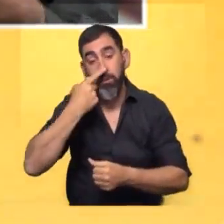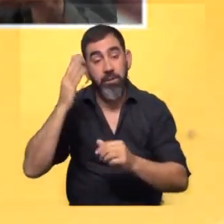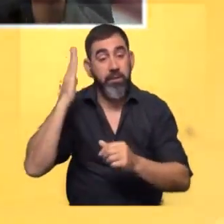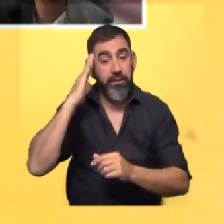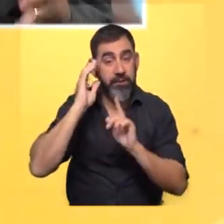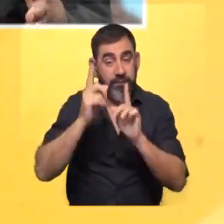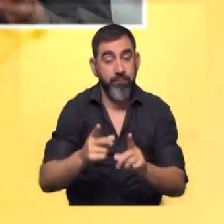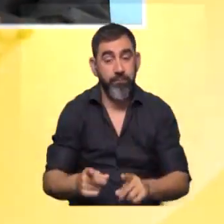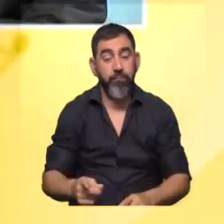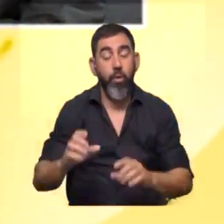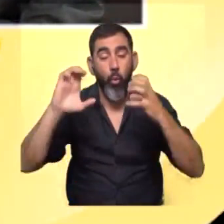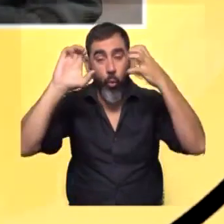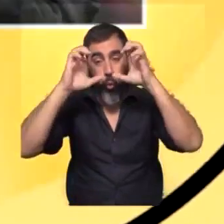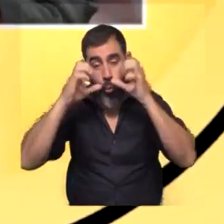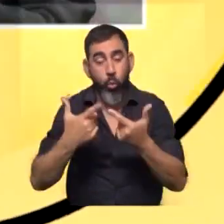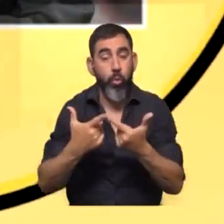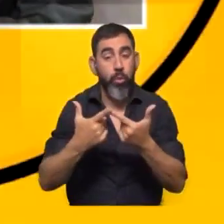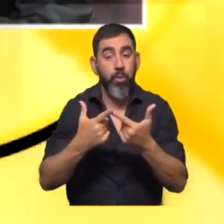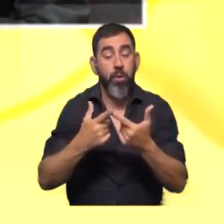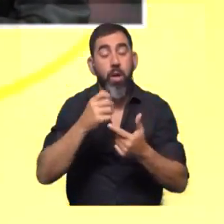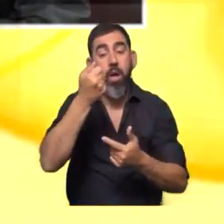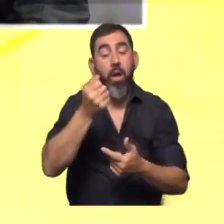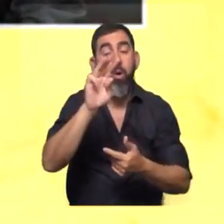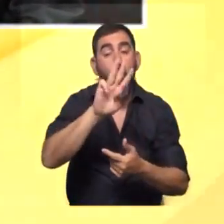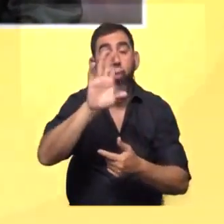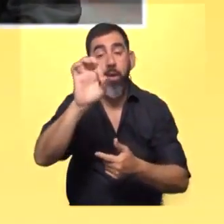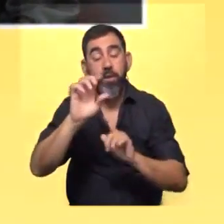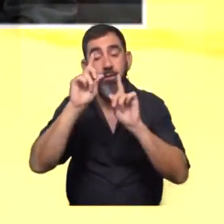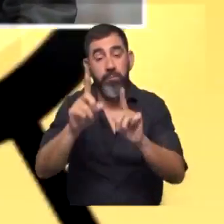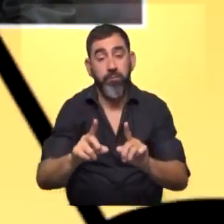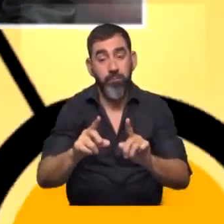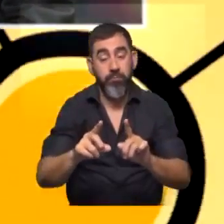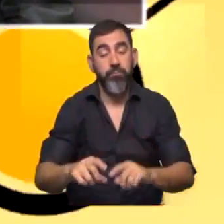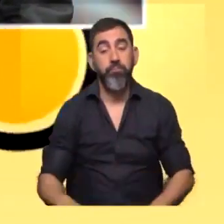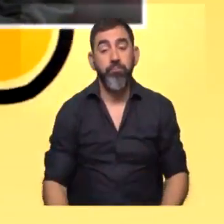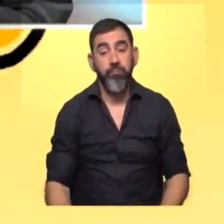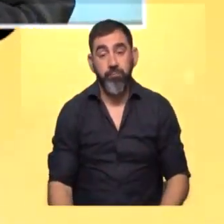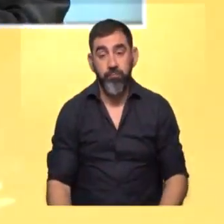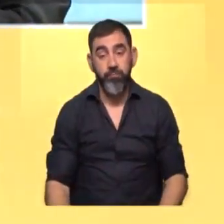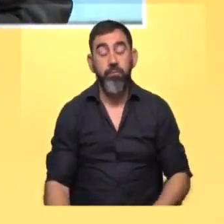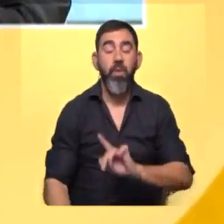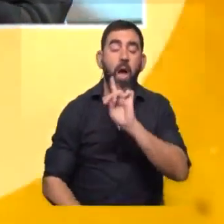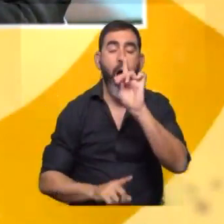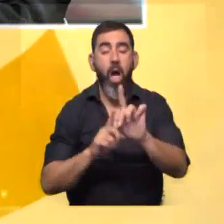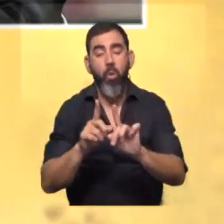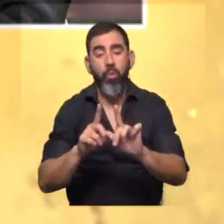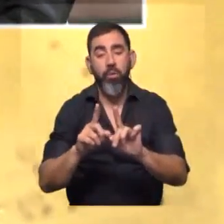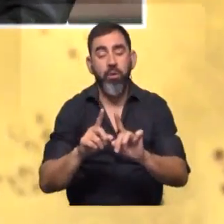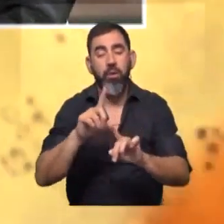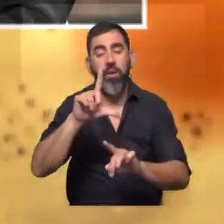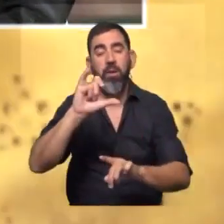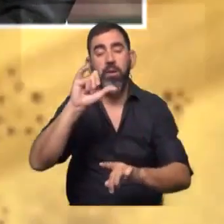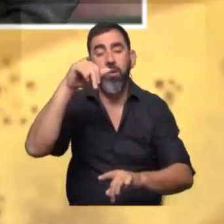esto. Participó Google, participó AWS, que entiendo también estuvieron en la cumbre, y algunas, LinkedIn y